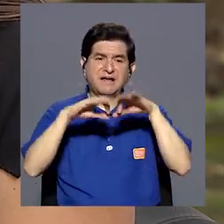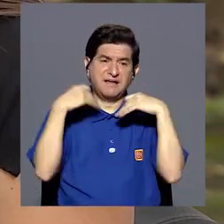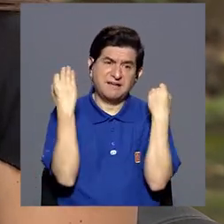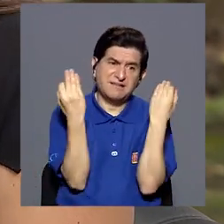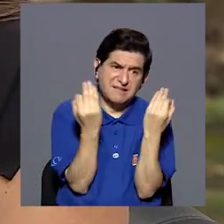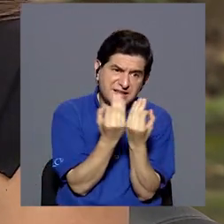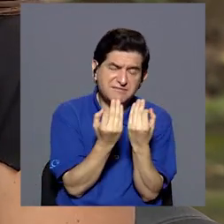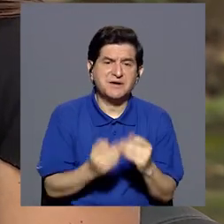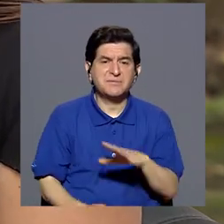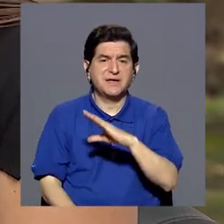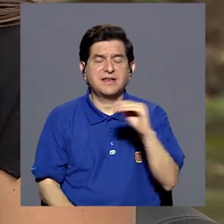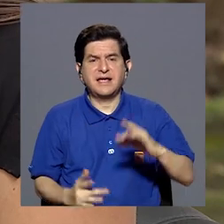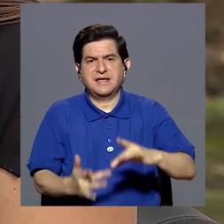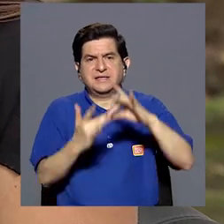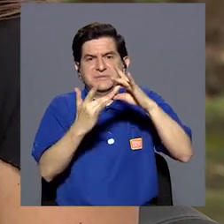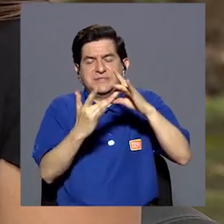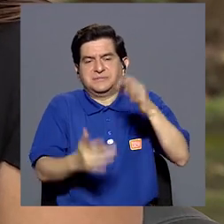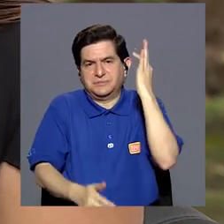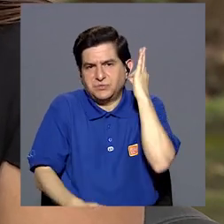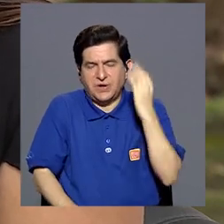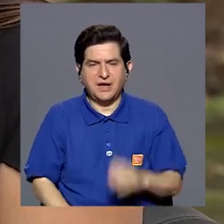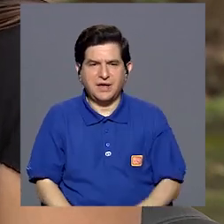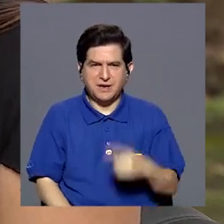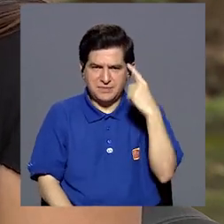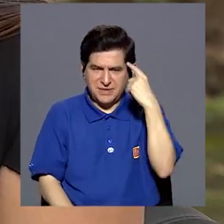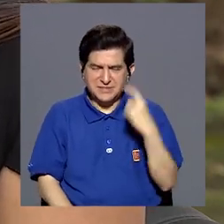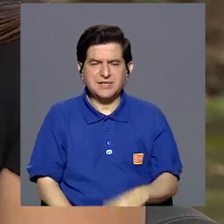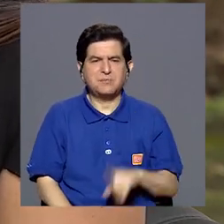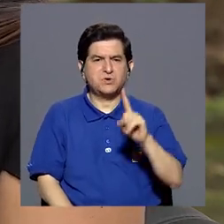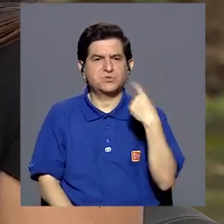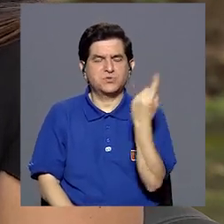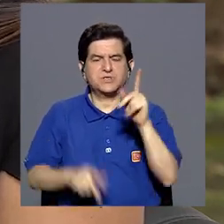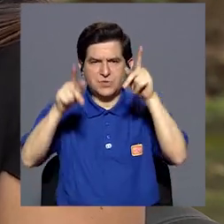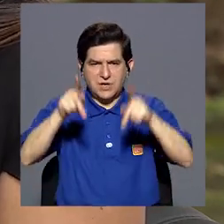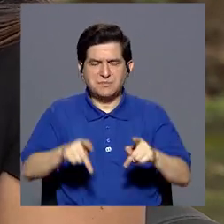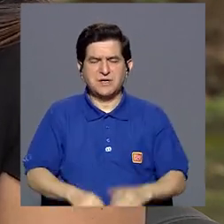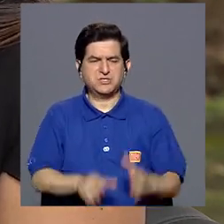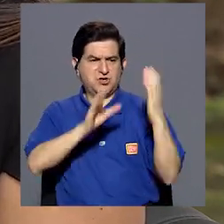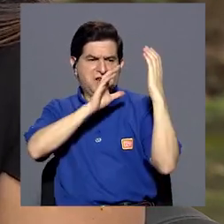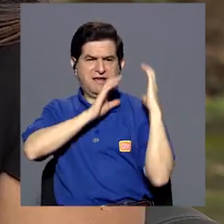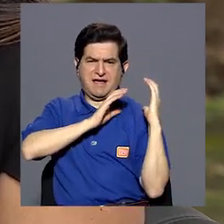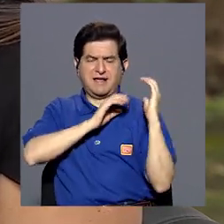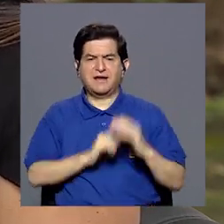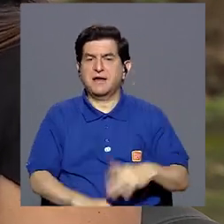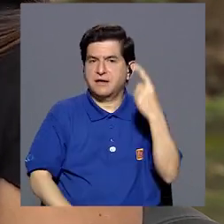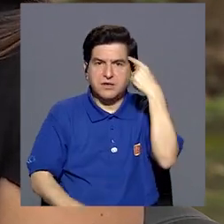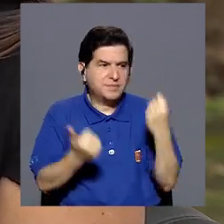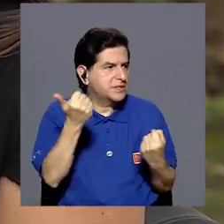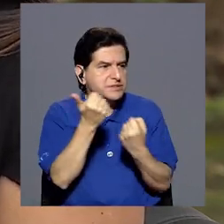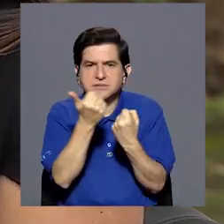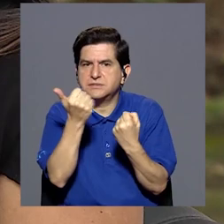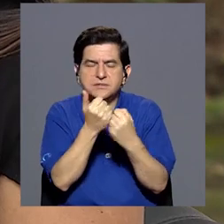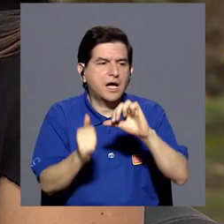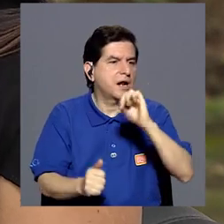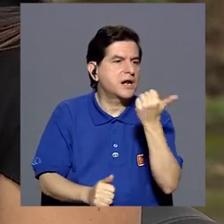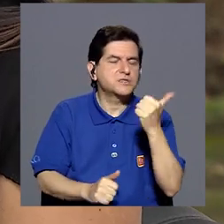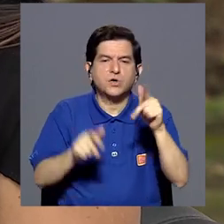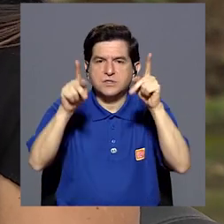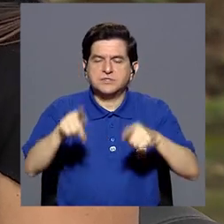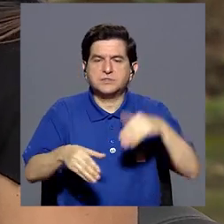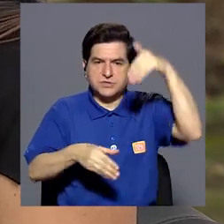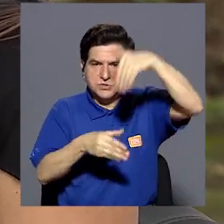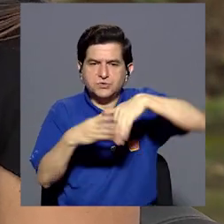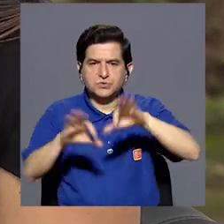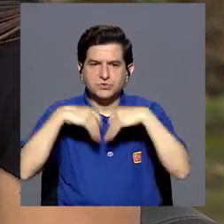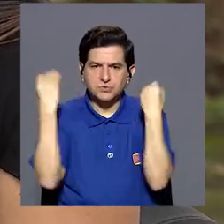familia y generalmente de la mujer. Entonces, pensamos en recargar a una sola persona y no pensamos en el apoyo que puede dar el resto de la